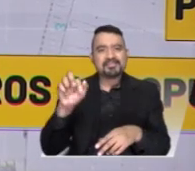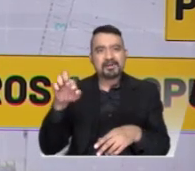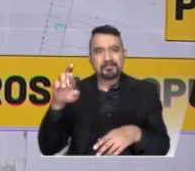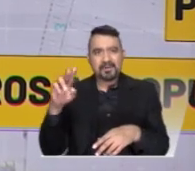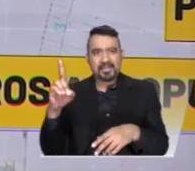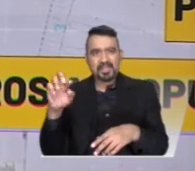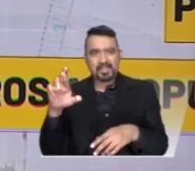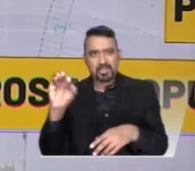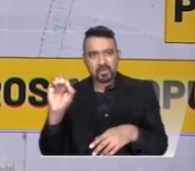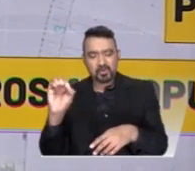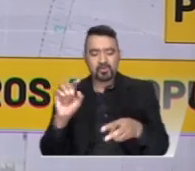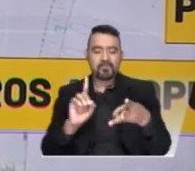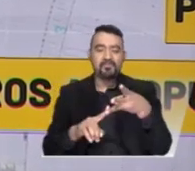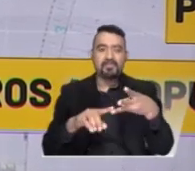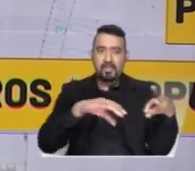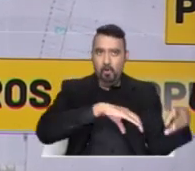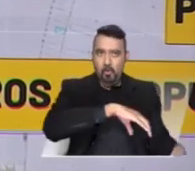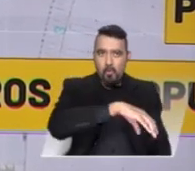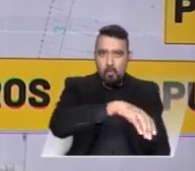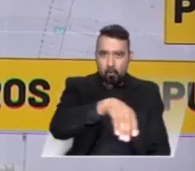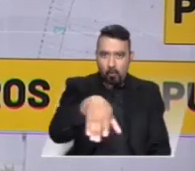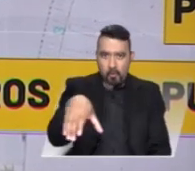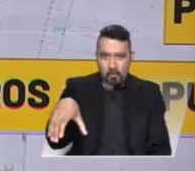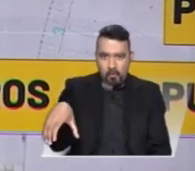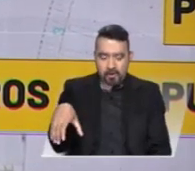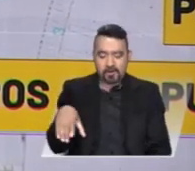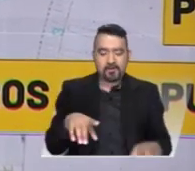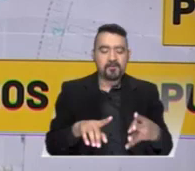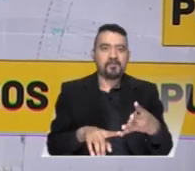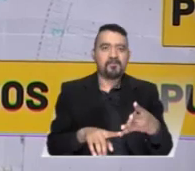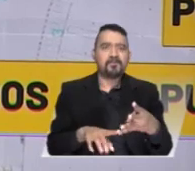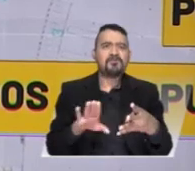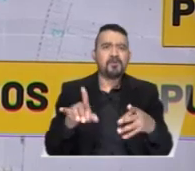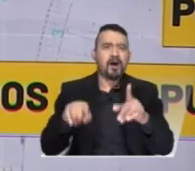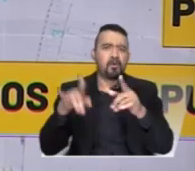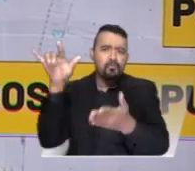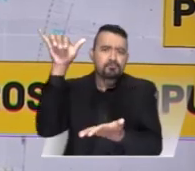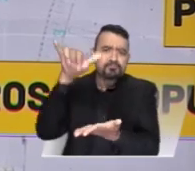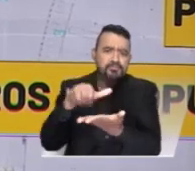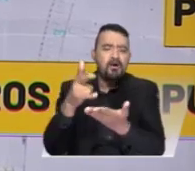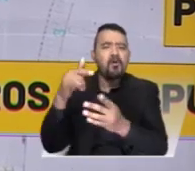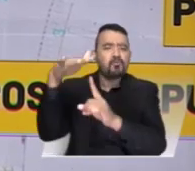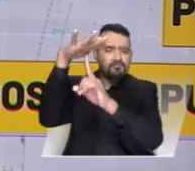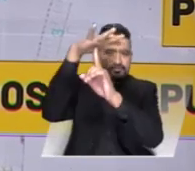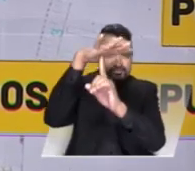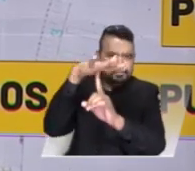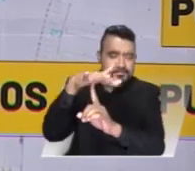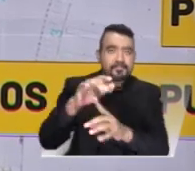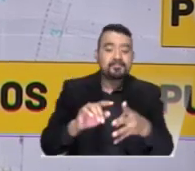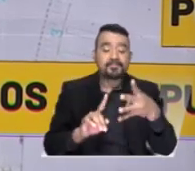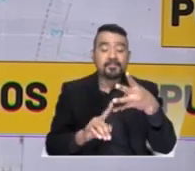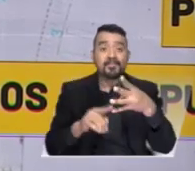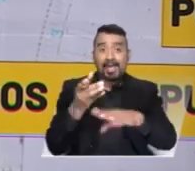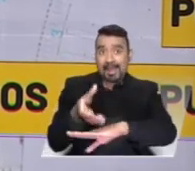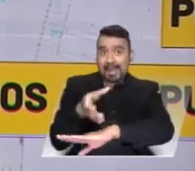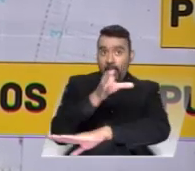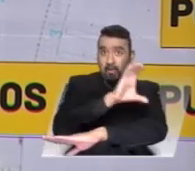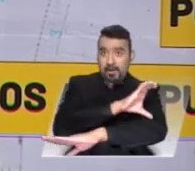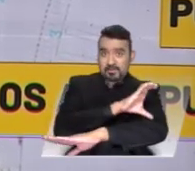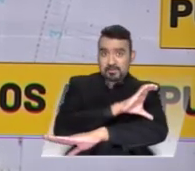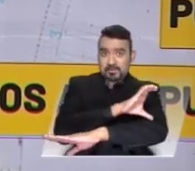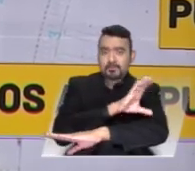vuelos domésticos, el de Urrao, donde operan vuelos domésticos y también de servicio militar, y el de Caucasia, que opera para